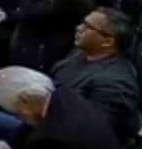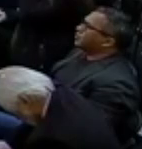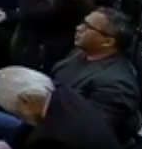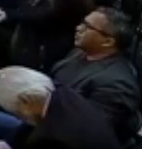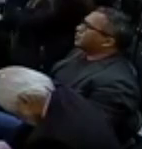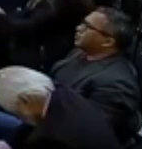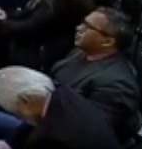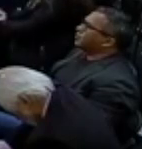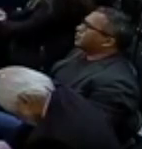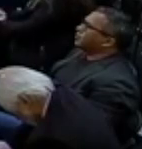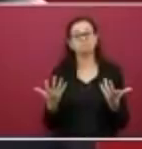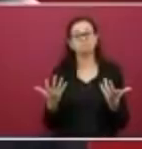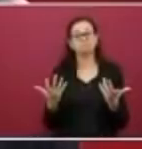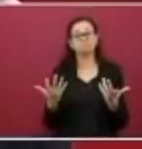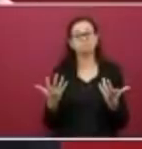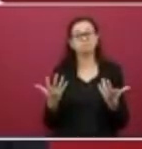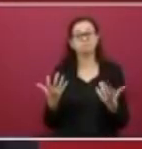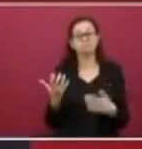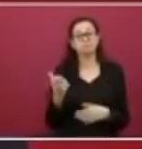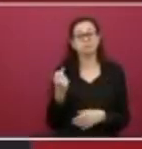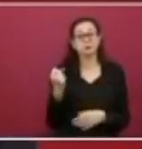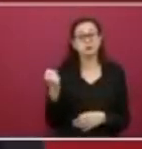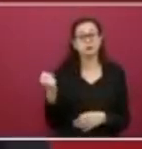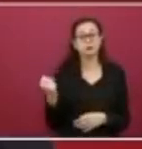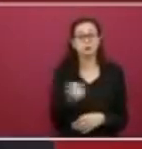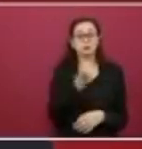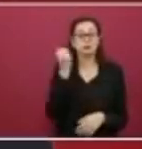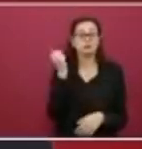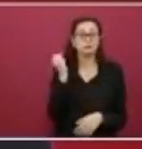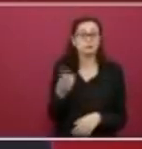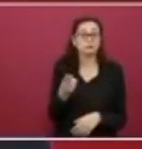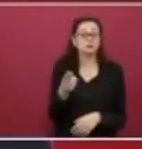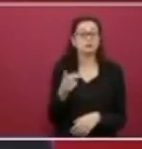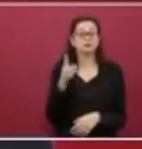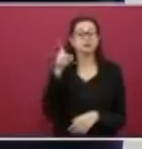la planta es de la Comisión Federal de Electricidad,